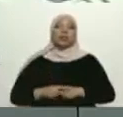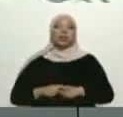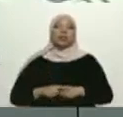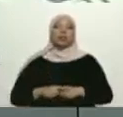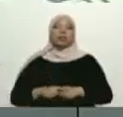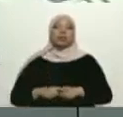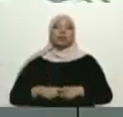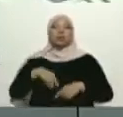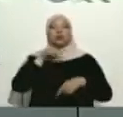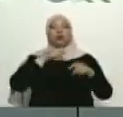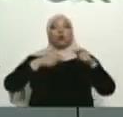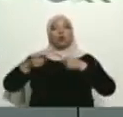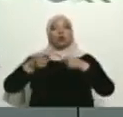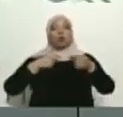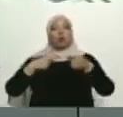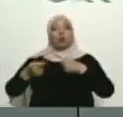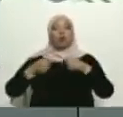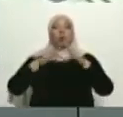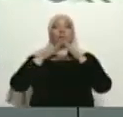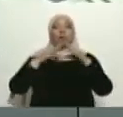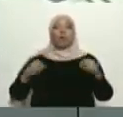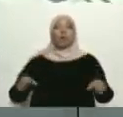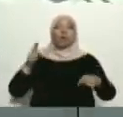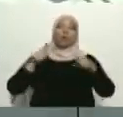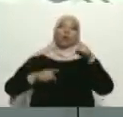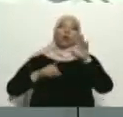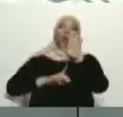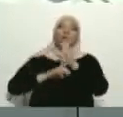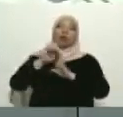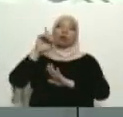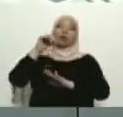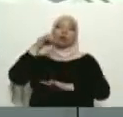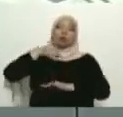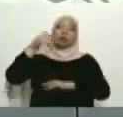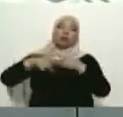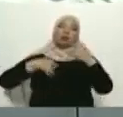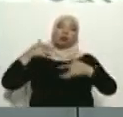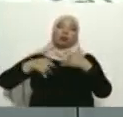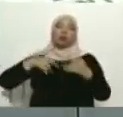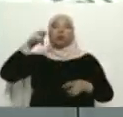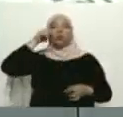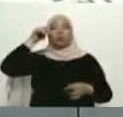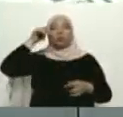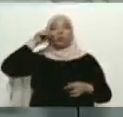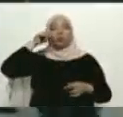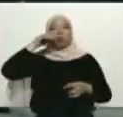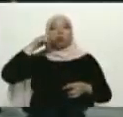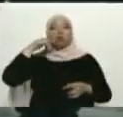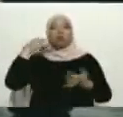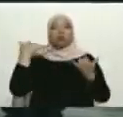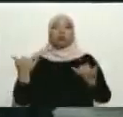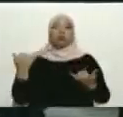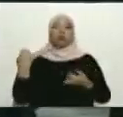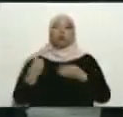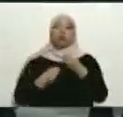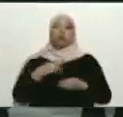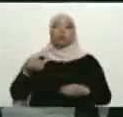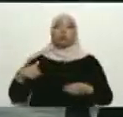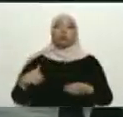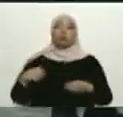el grado de coordinación que ha habido para que todas las el desarrollo de las actividades turísticas se hayan realizado